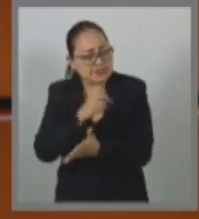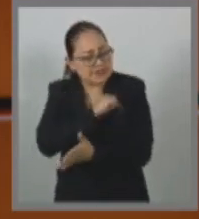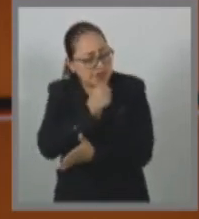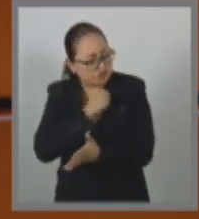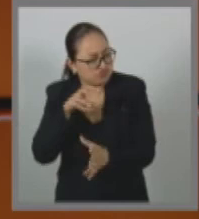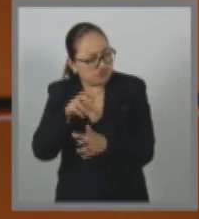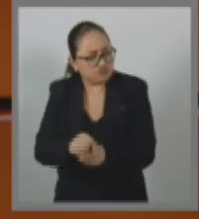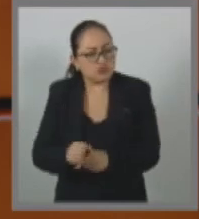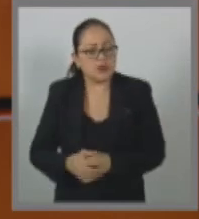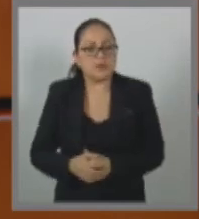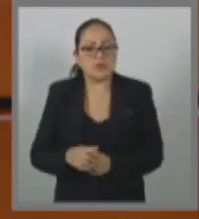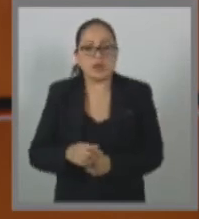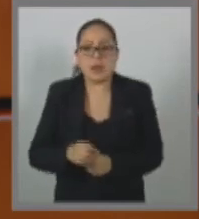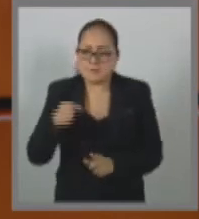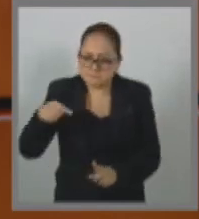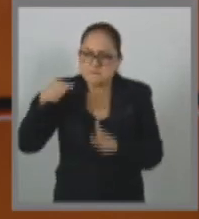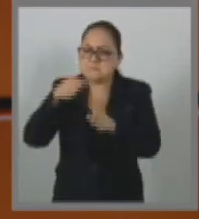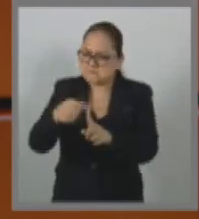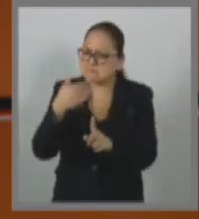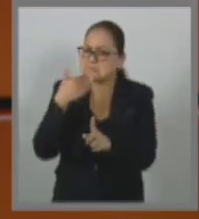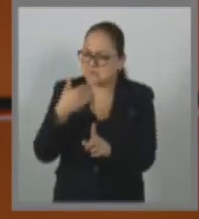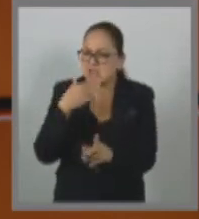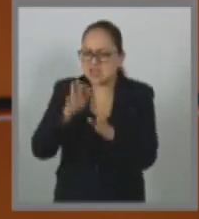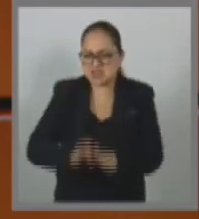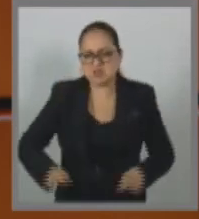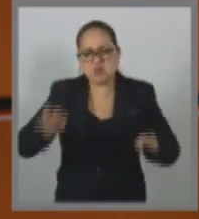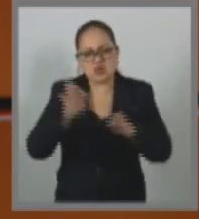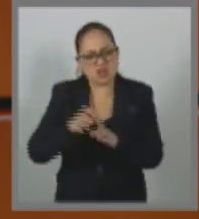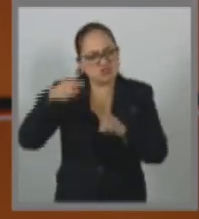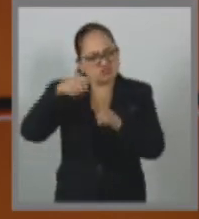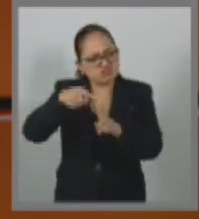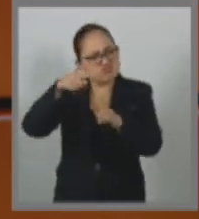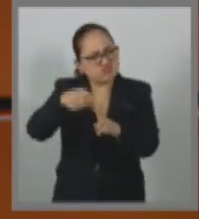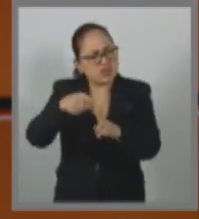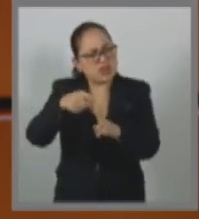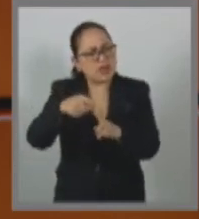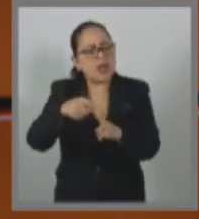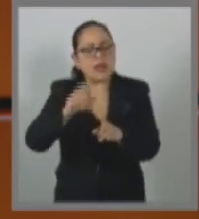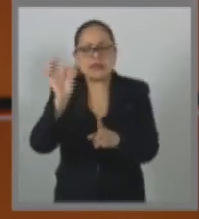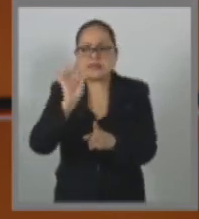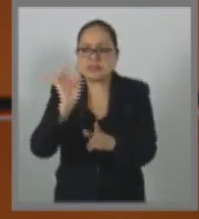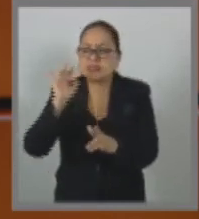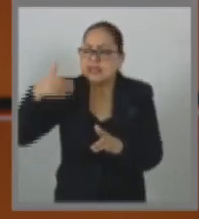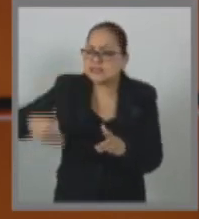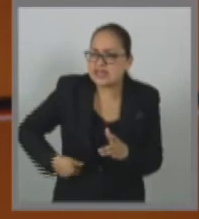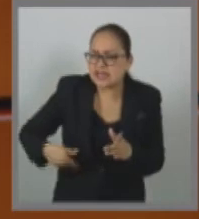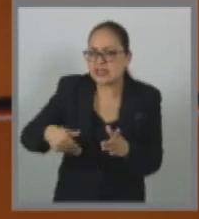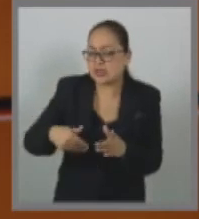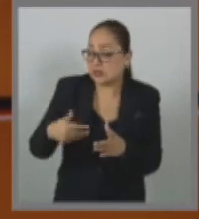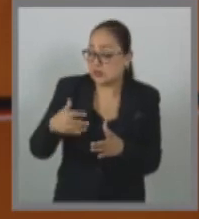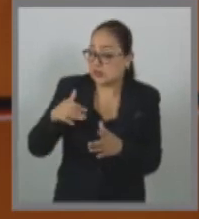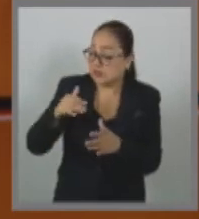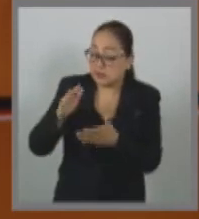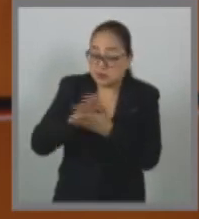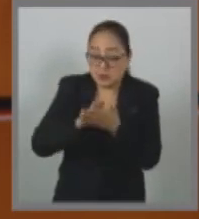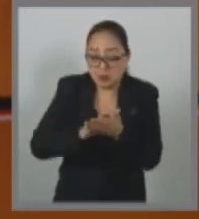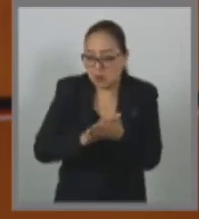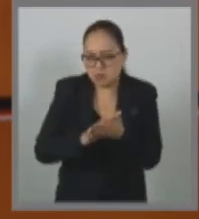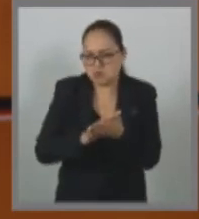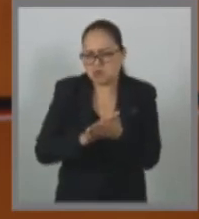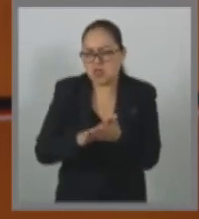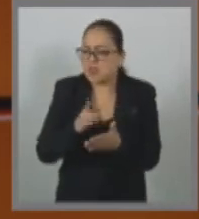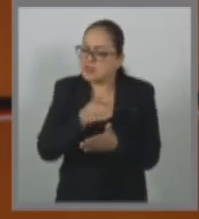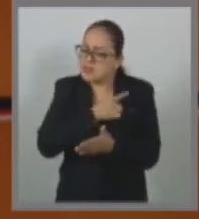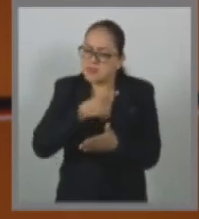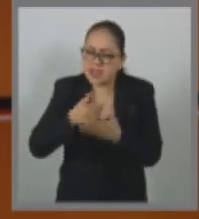Reconozco que sigue habiendo retos. Es indispensable reducir a cero los accidentes y garantizar la atención médica oportuna